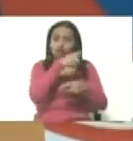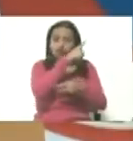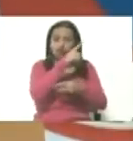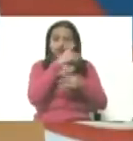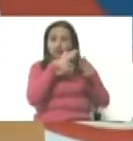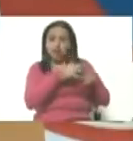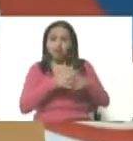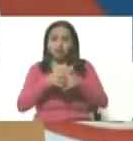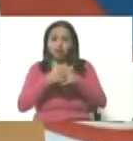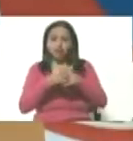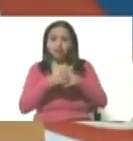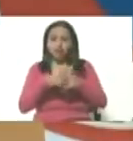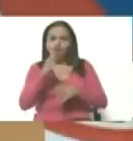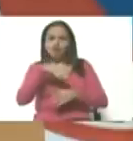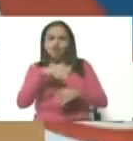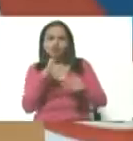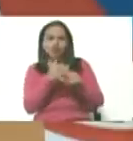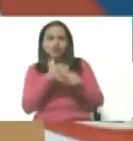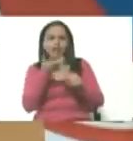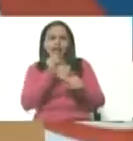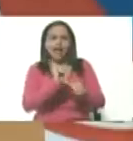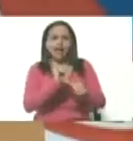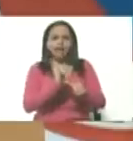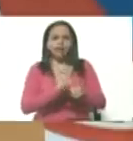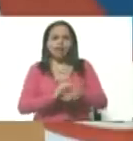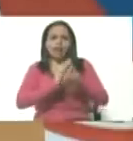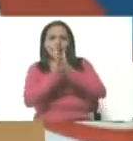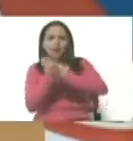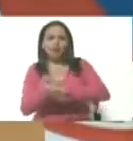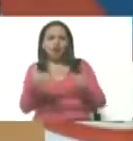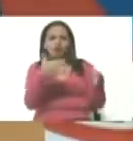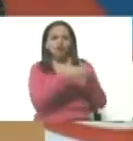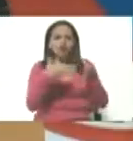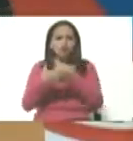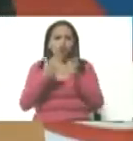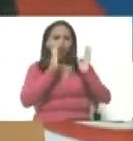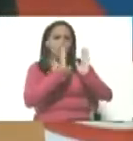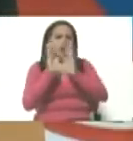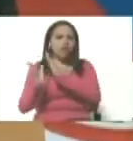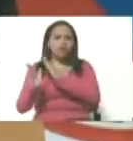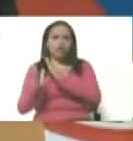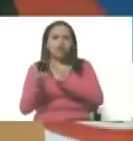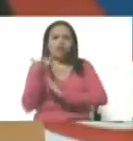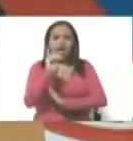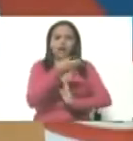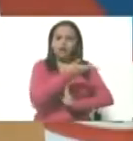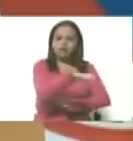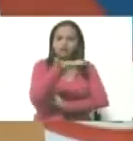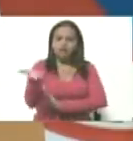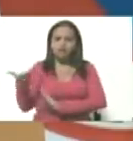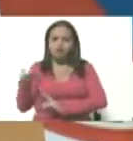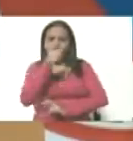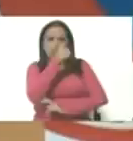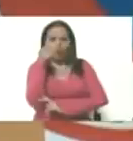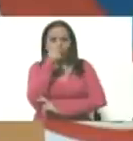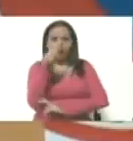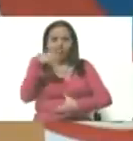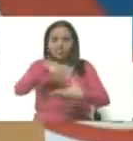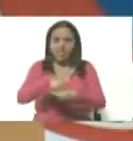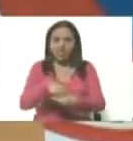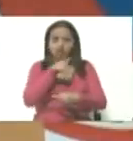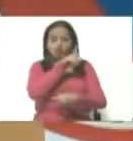¿Dónde está el desmantelamiento de las organizaciones de delincuencia organizada que se encargan de distribuir la droga dentro del territorio